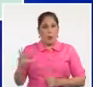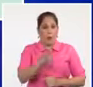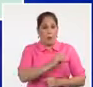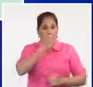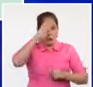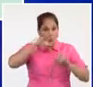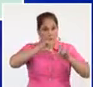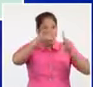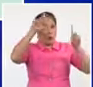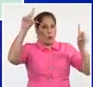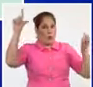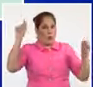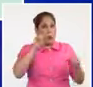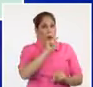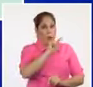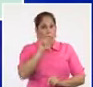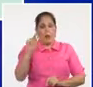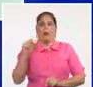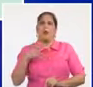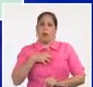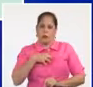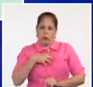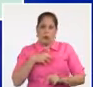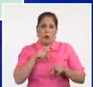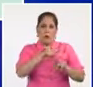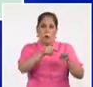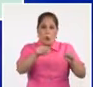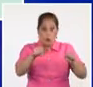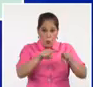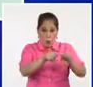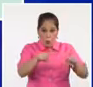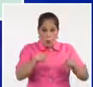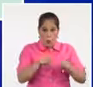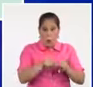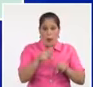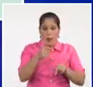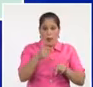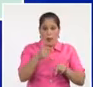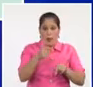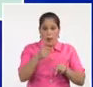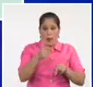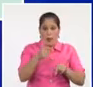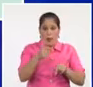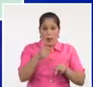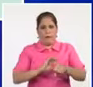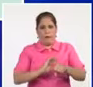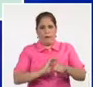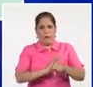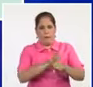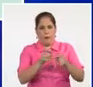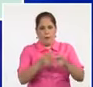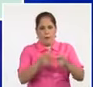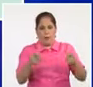territorios hay eventos, pero estos son los de las cifras más elevadas.